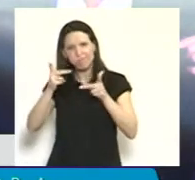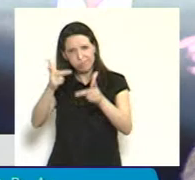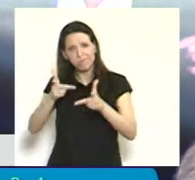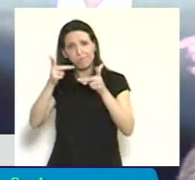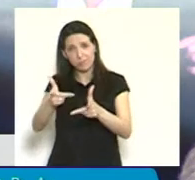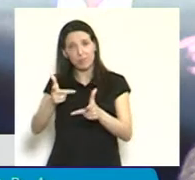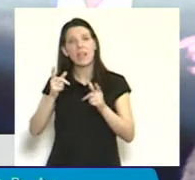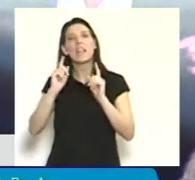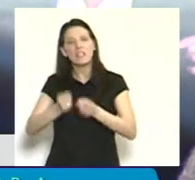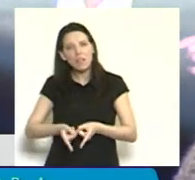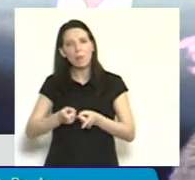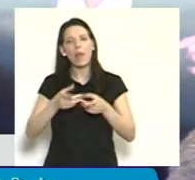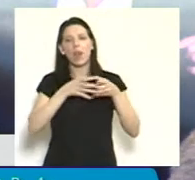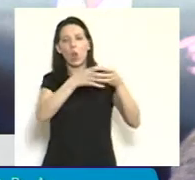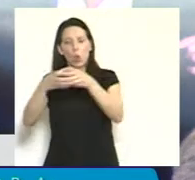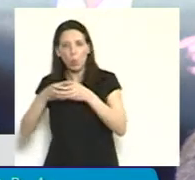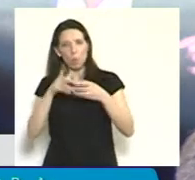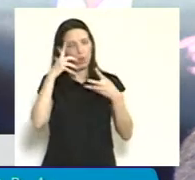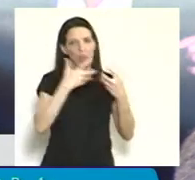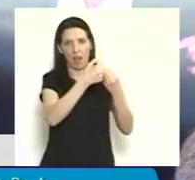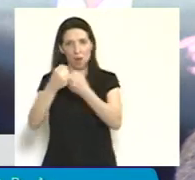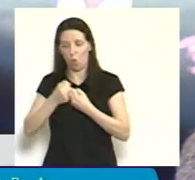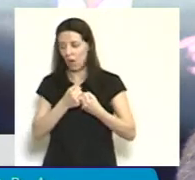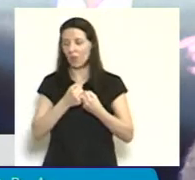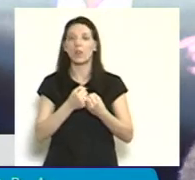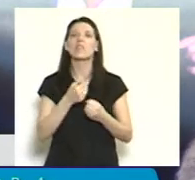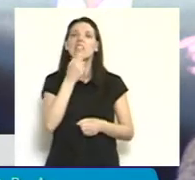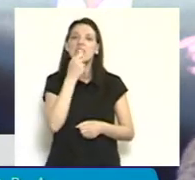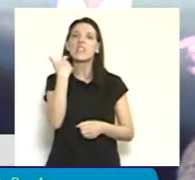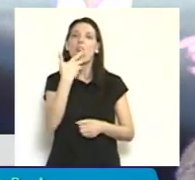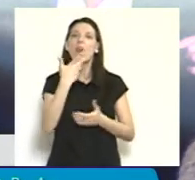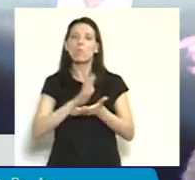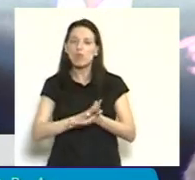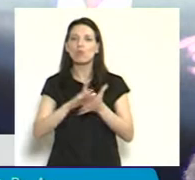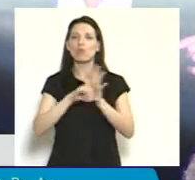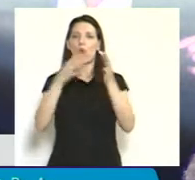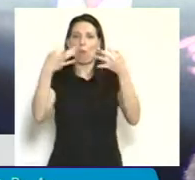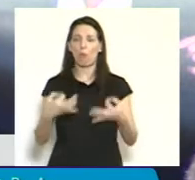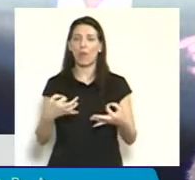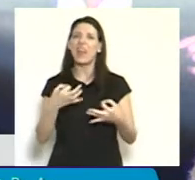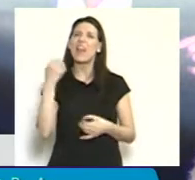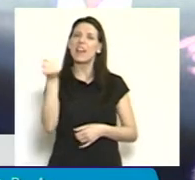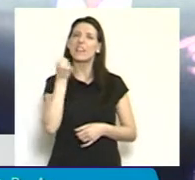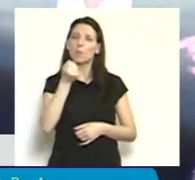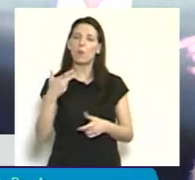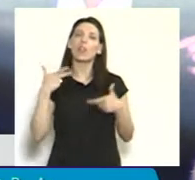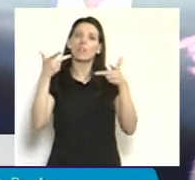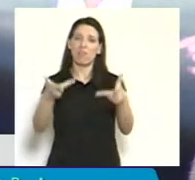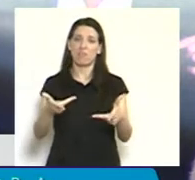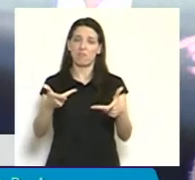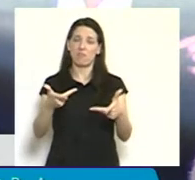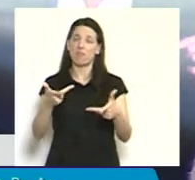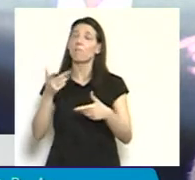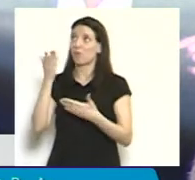merecido también el consenso. Y si hablamos de legitimidad democrática, me parece importante destacar,